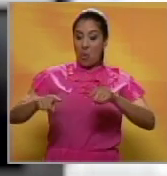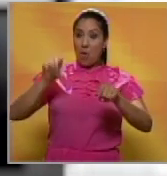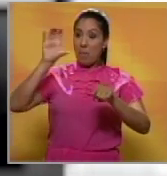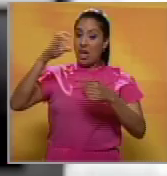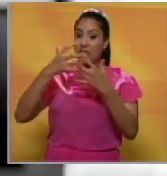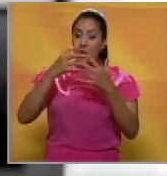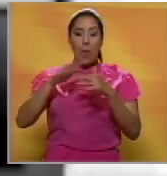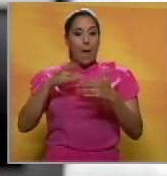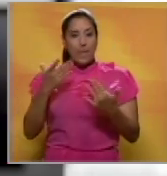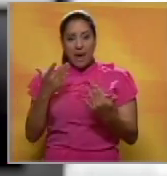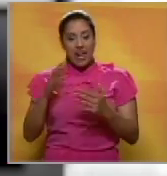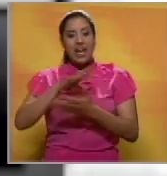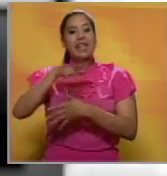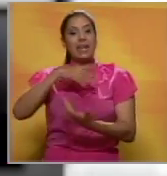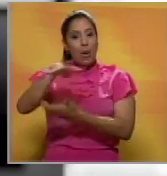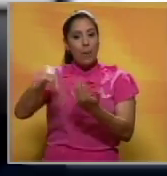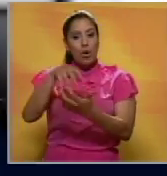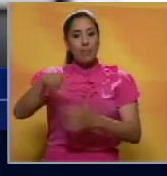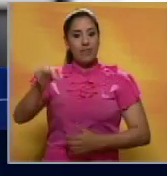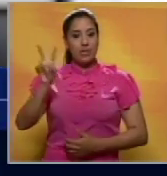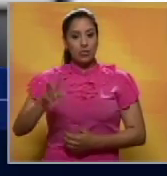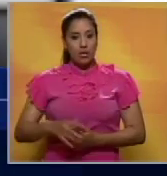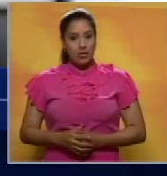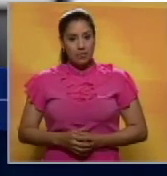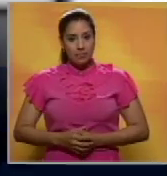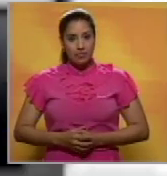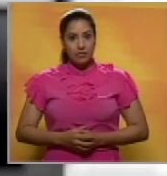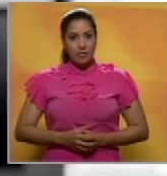ese país para la desestabilización de Venezuela.